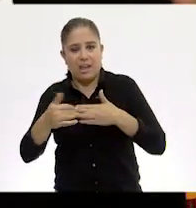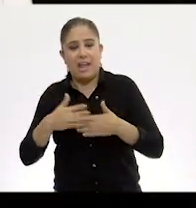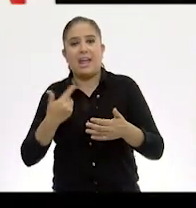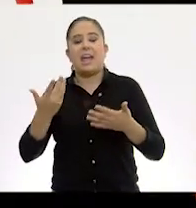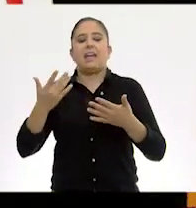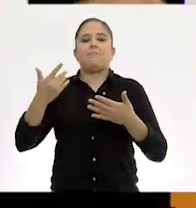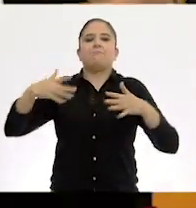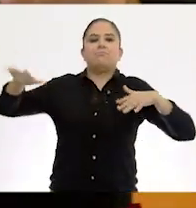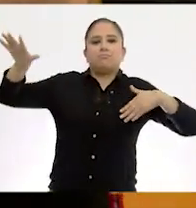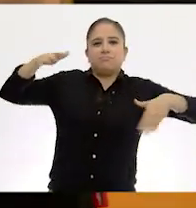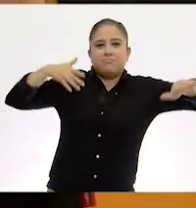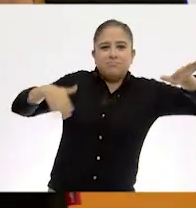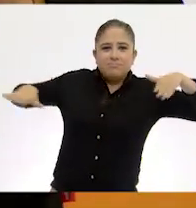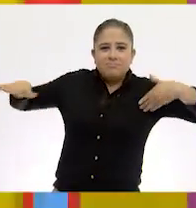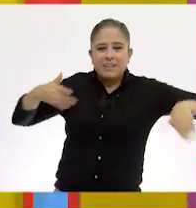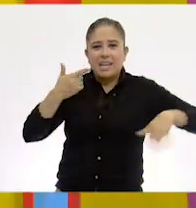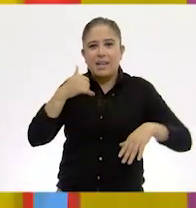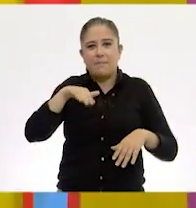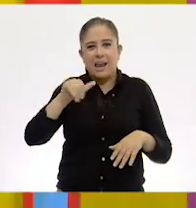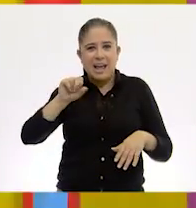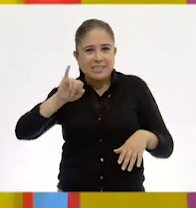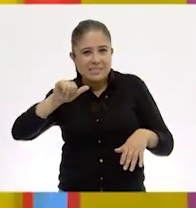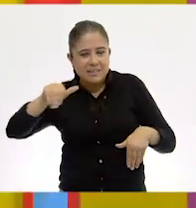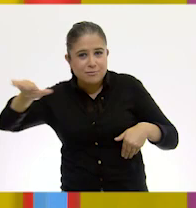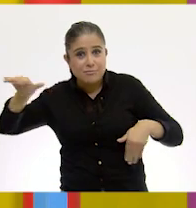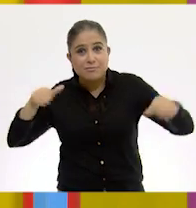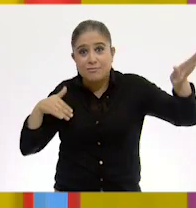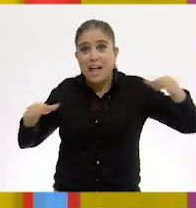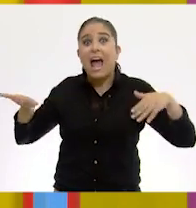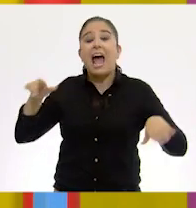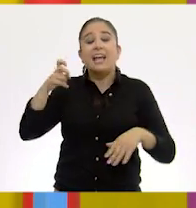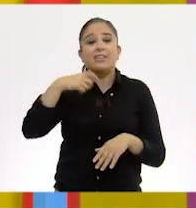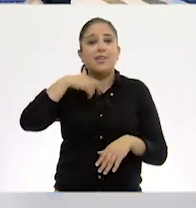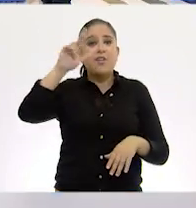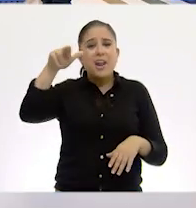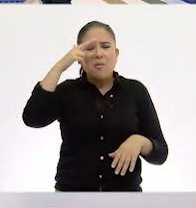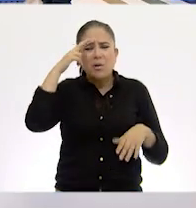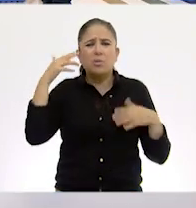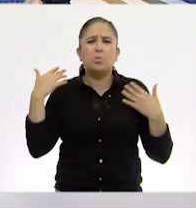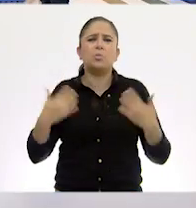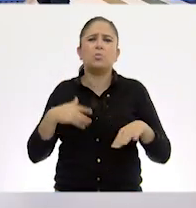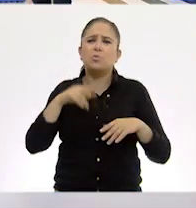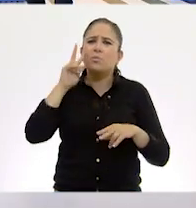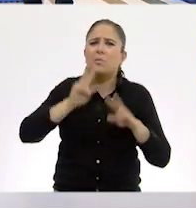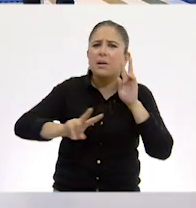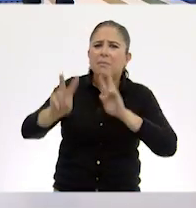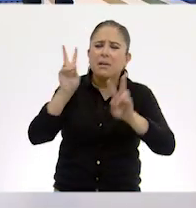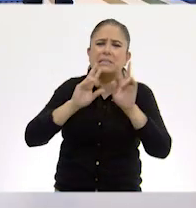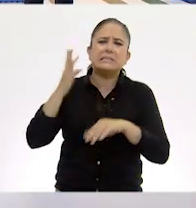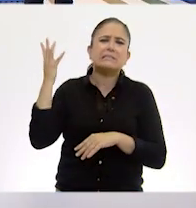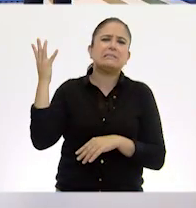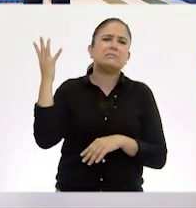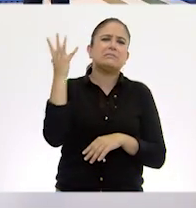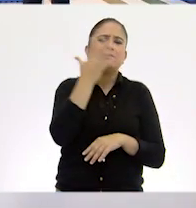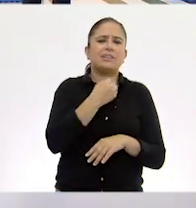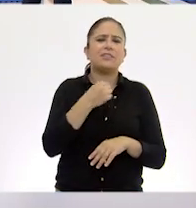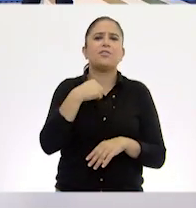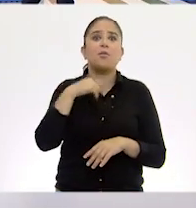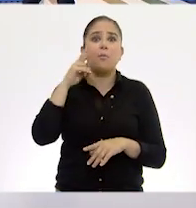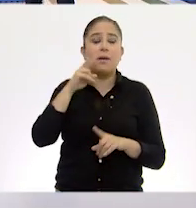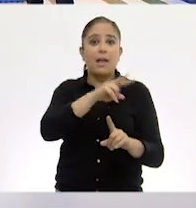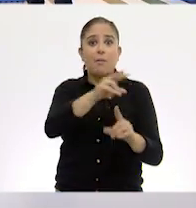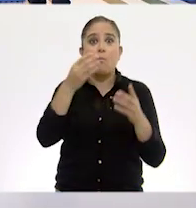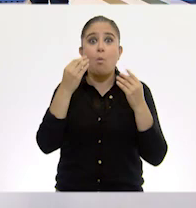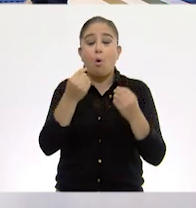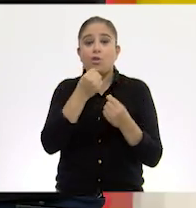artística, gimnasia rítmica. Y siempre recuerdo momentos muy gratificantes y estaba rodeado de